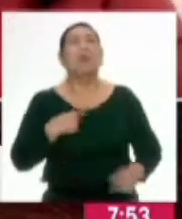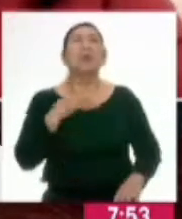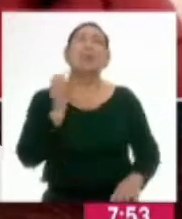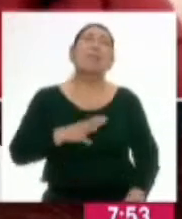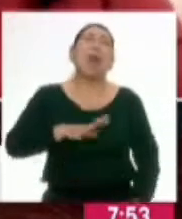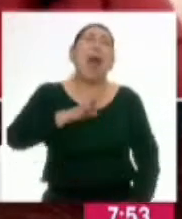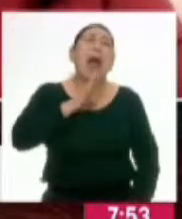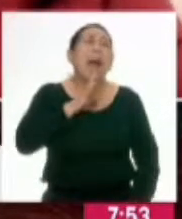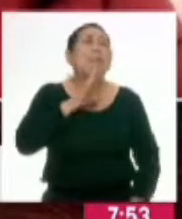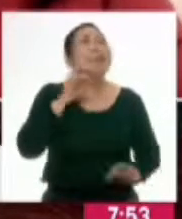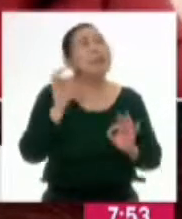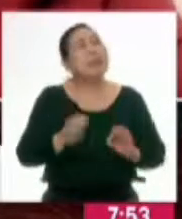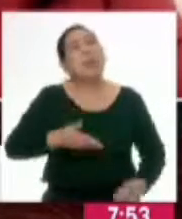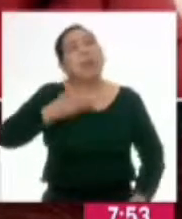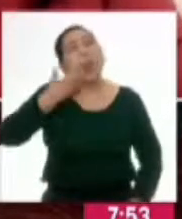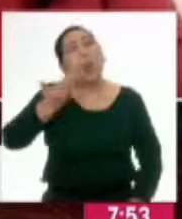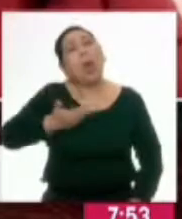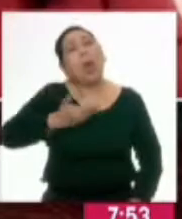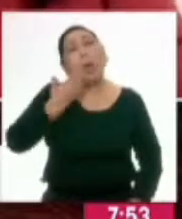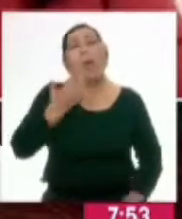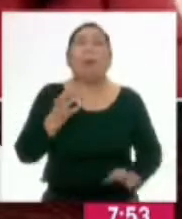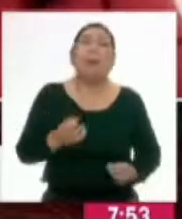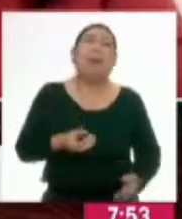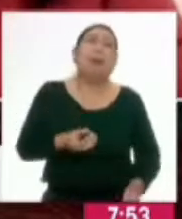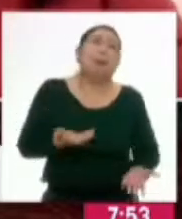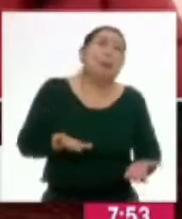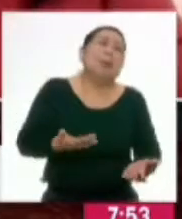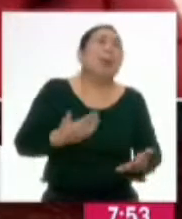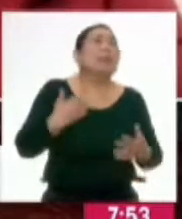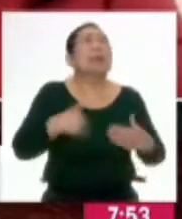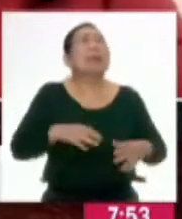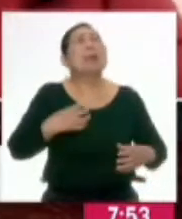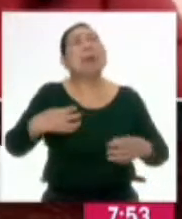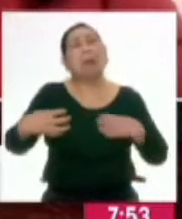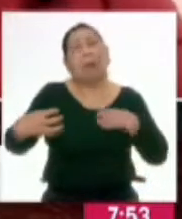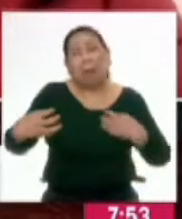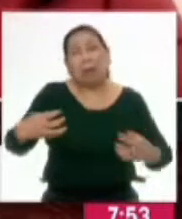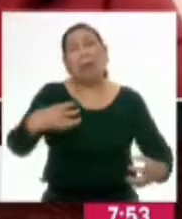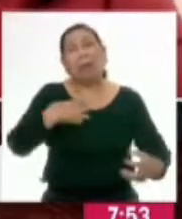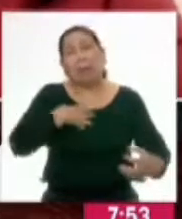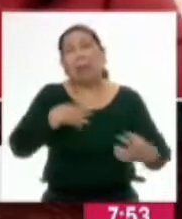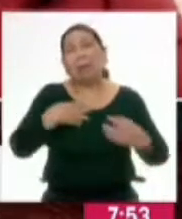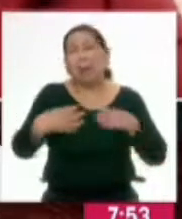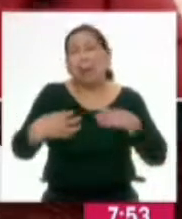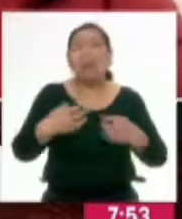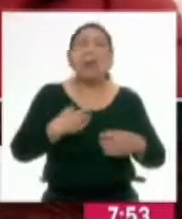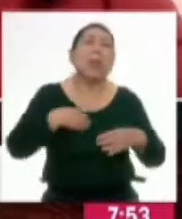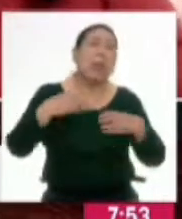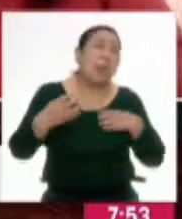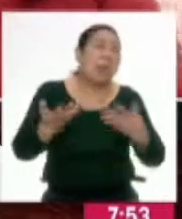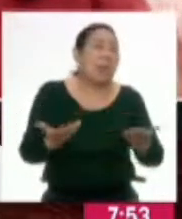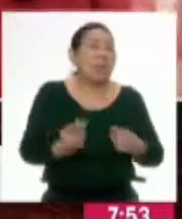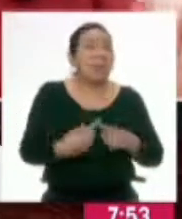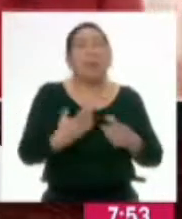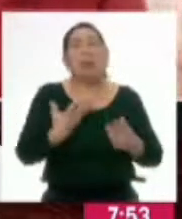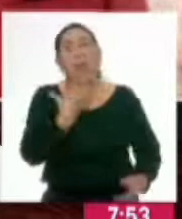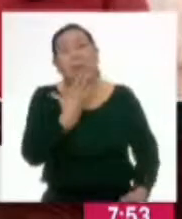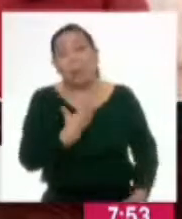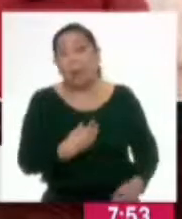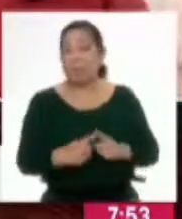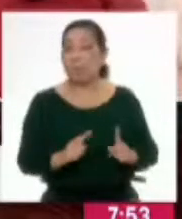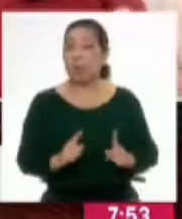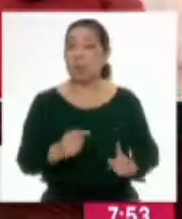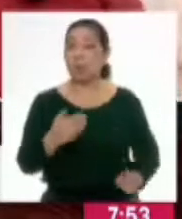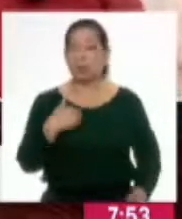lamentación. Eso va a traer como resultado el vivir en un sistema de queja que me va a generar constantemente decaimiento. Pero si